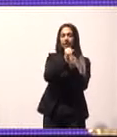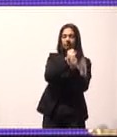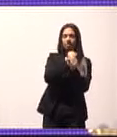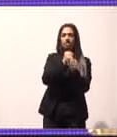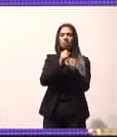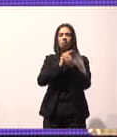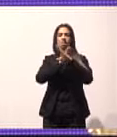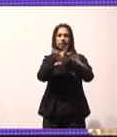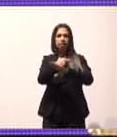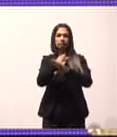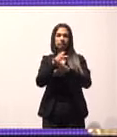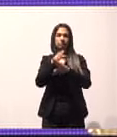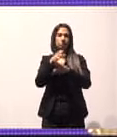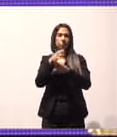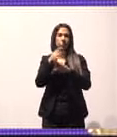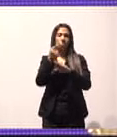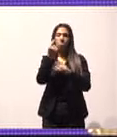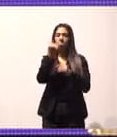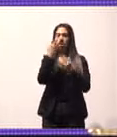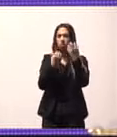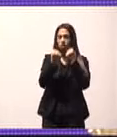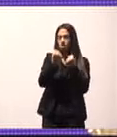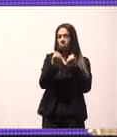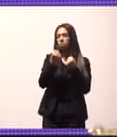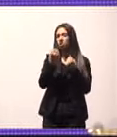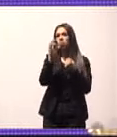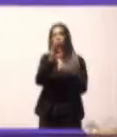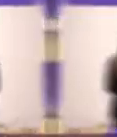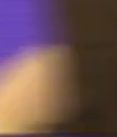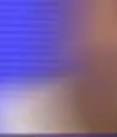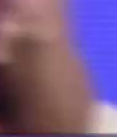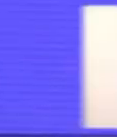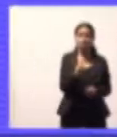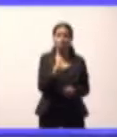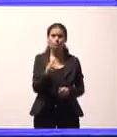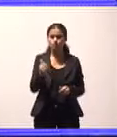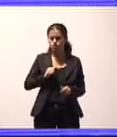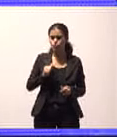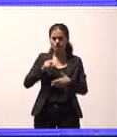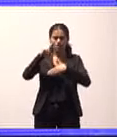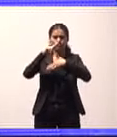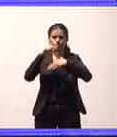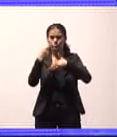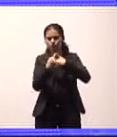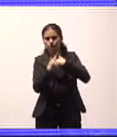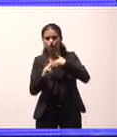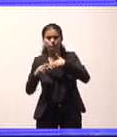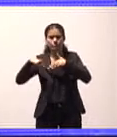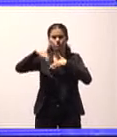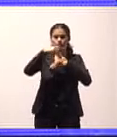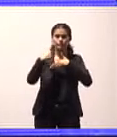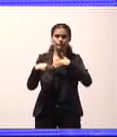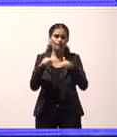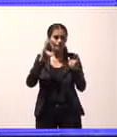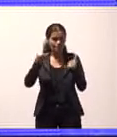de acceso a la inclusión, a los recursos financieros o desarrollo productivo. Las mujeres latinoamericanas y las paraguayas